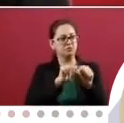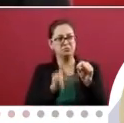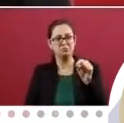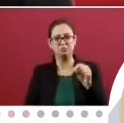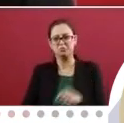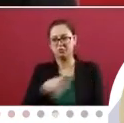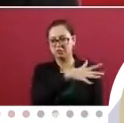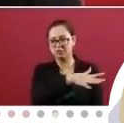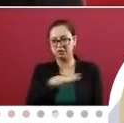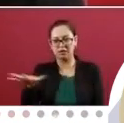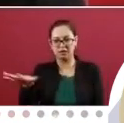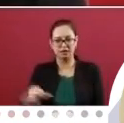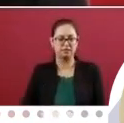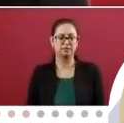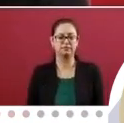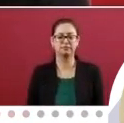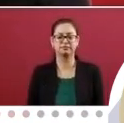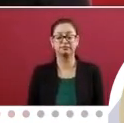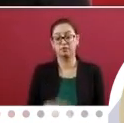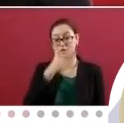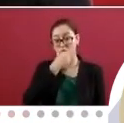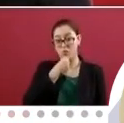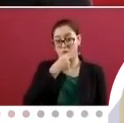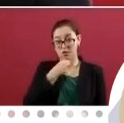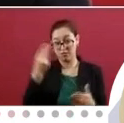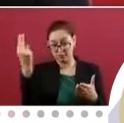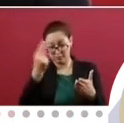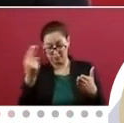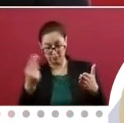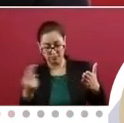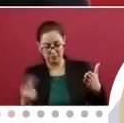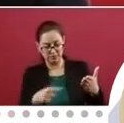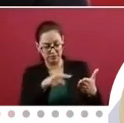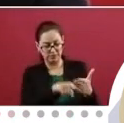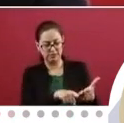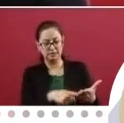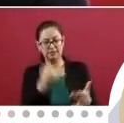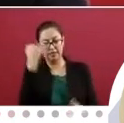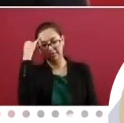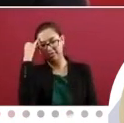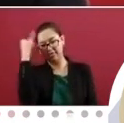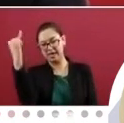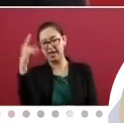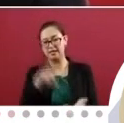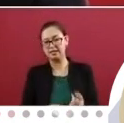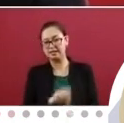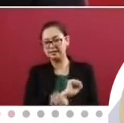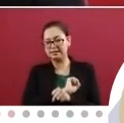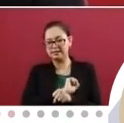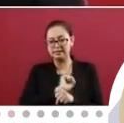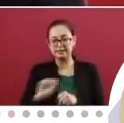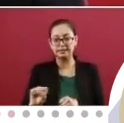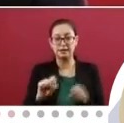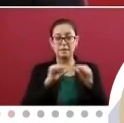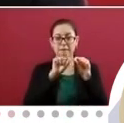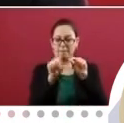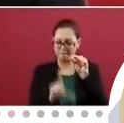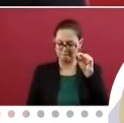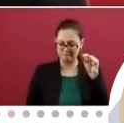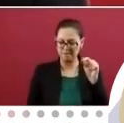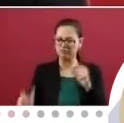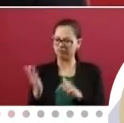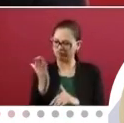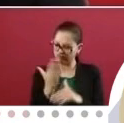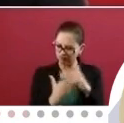tiempo en agosto próximo, pero tampoco tuvimos respuesta. Entonces, pues hasta este momento, digamos, hay bastante hermetismo por parte